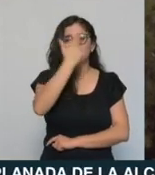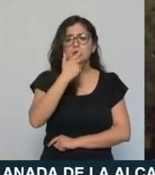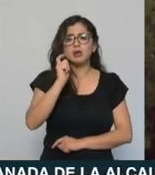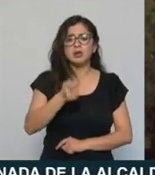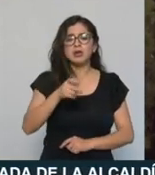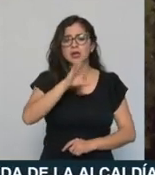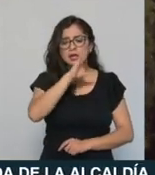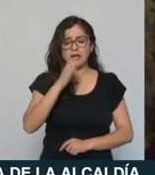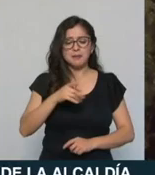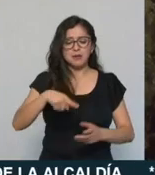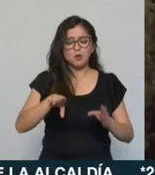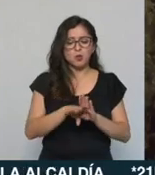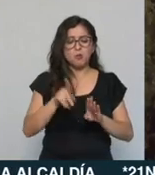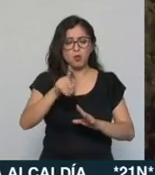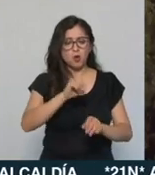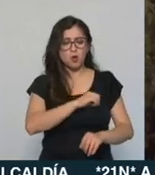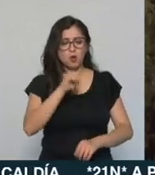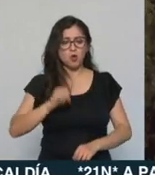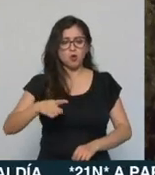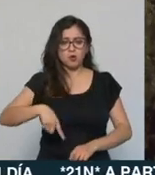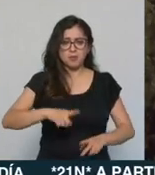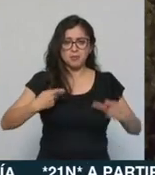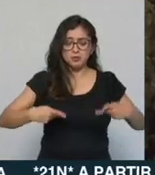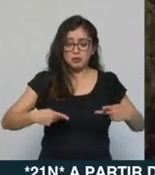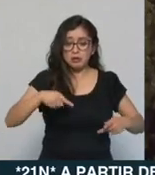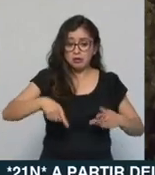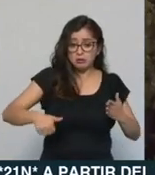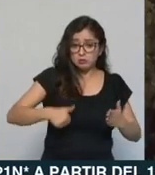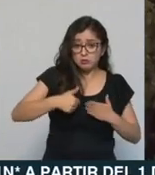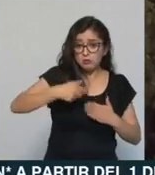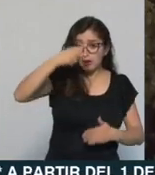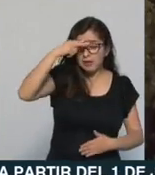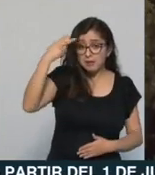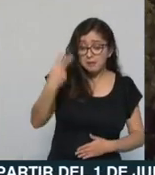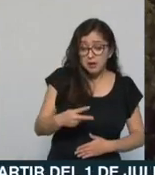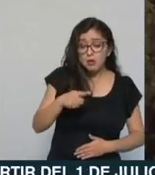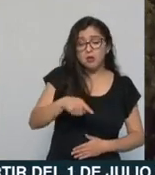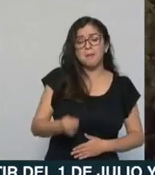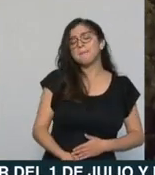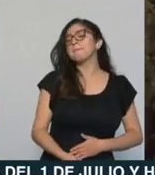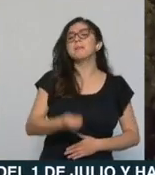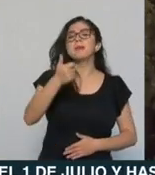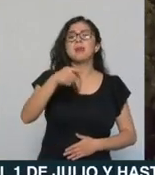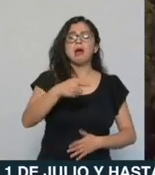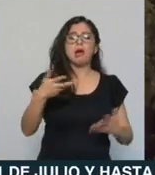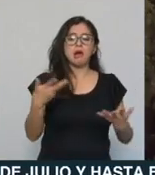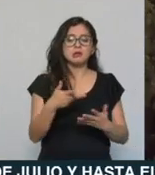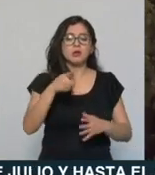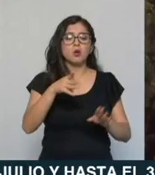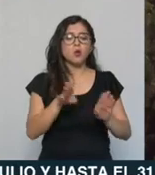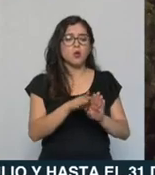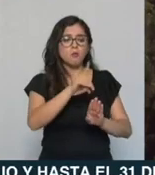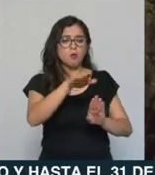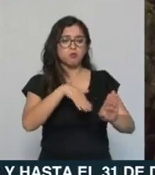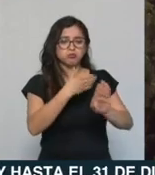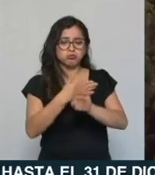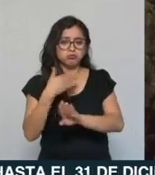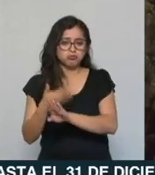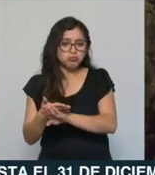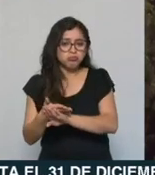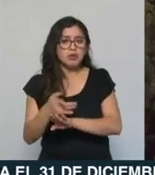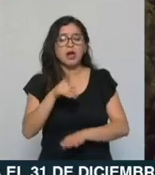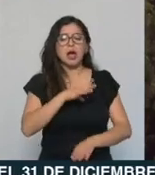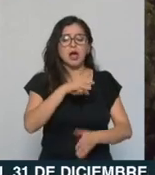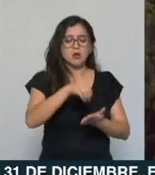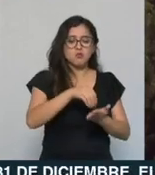odio, porque la Ciudad de México es la única que se ha dedicado a registrar este tipo de delitos. Por lo tanto, tenemos la